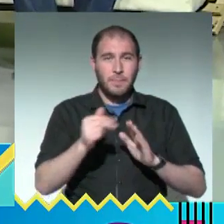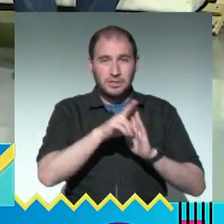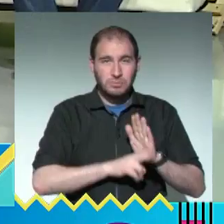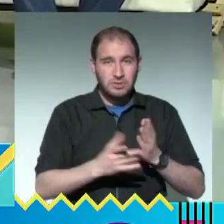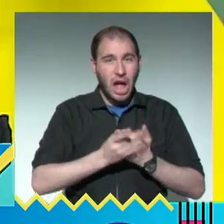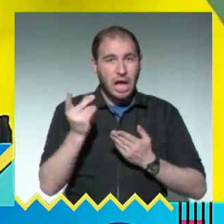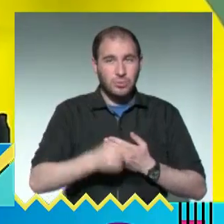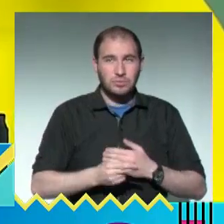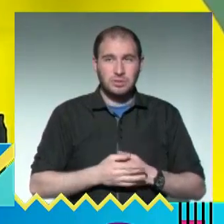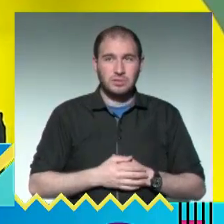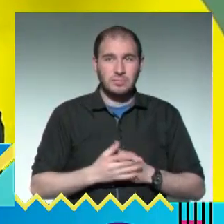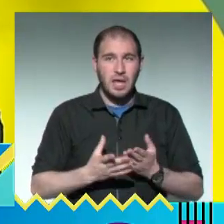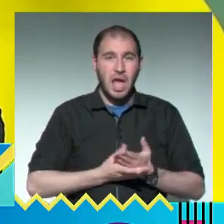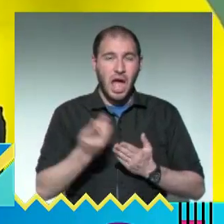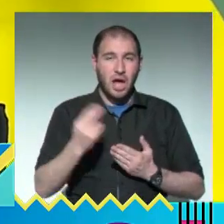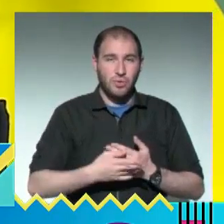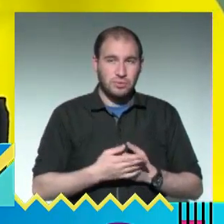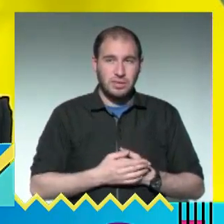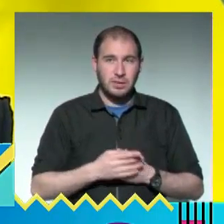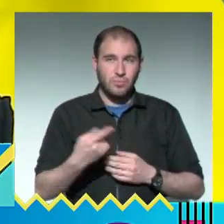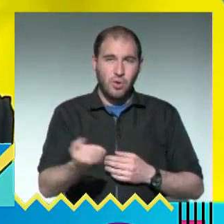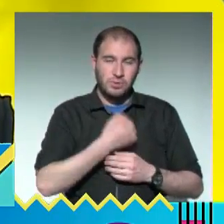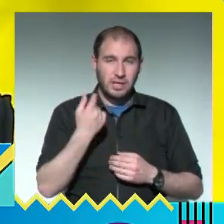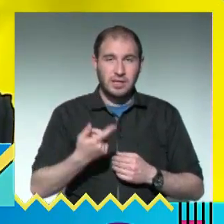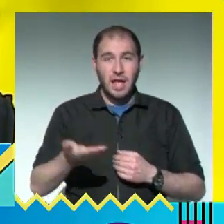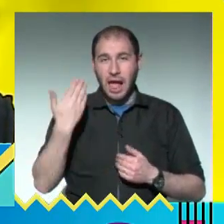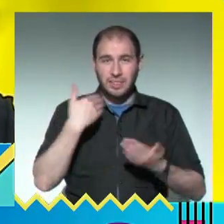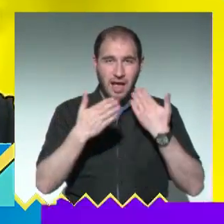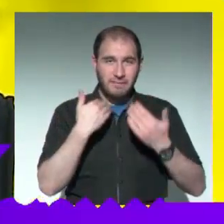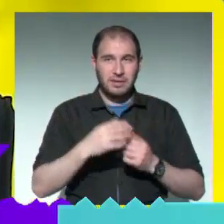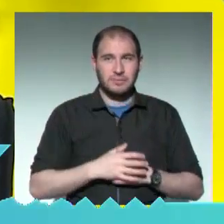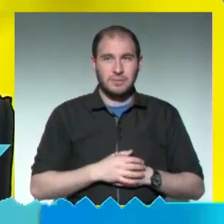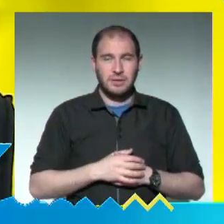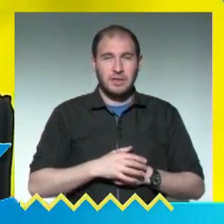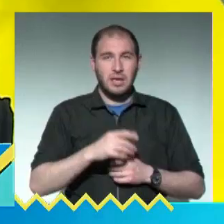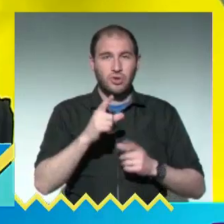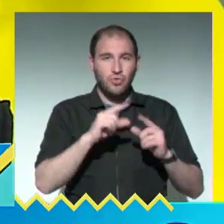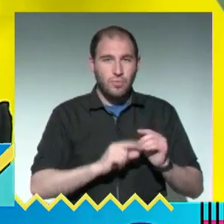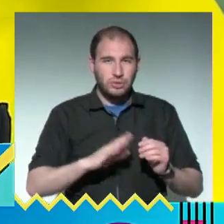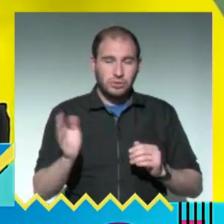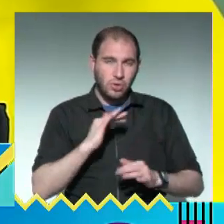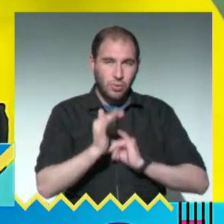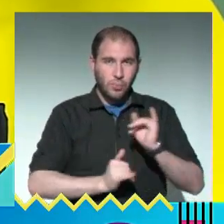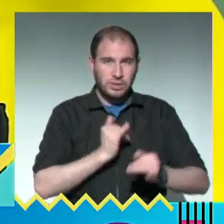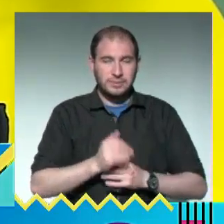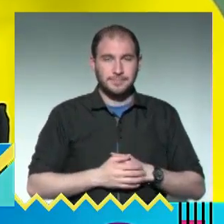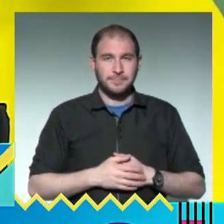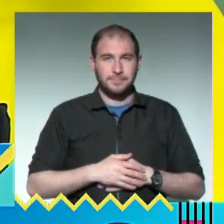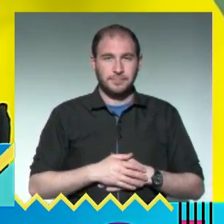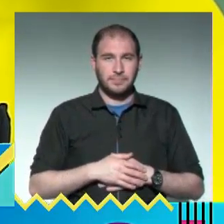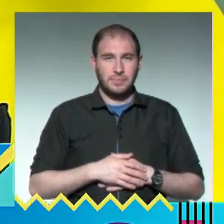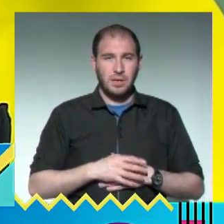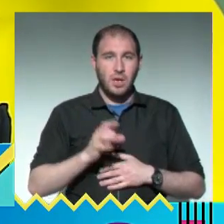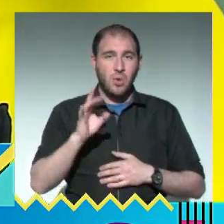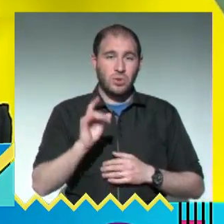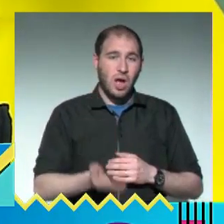de ajuste, un ajuste importante, recién lo comentaron en todos los números, donde lo